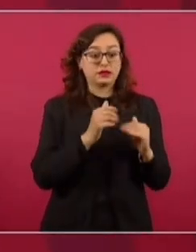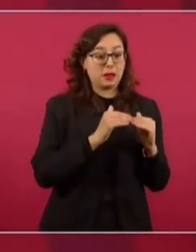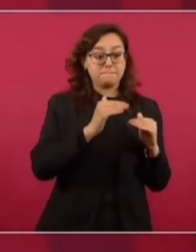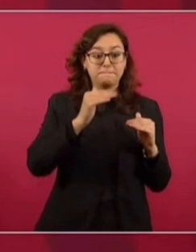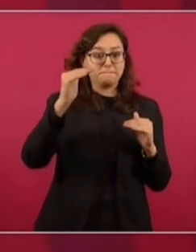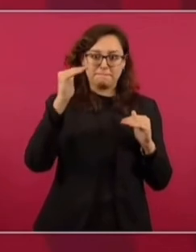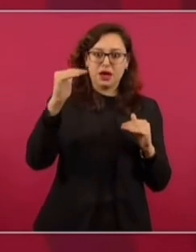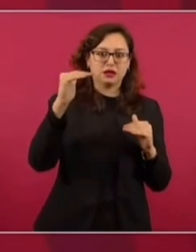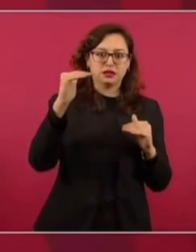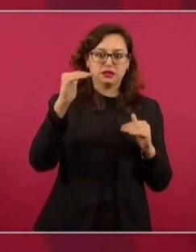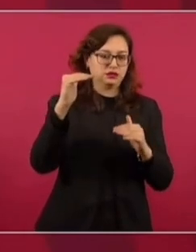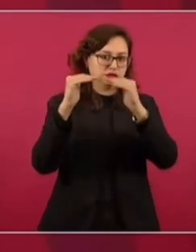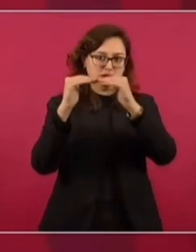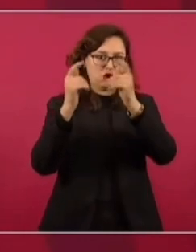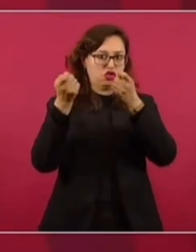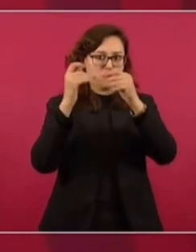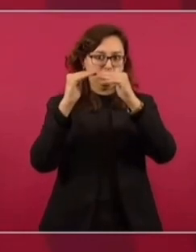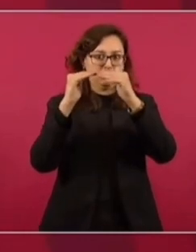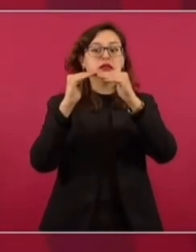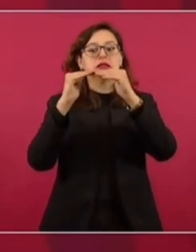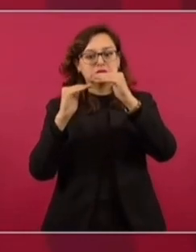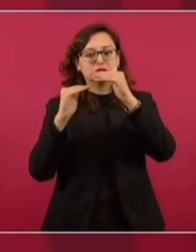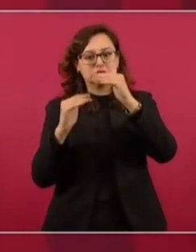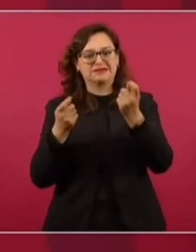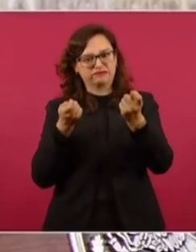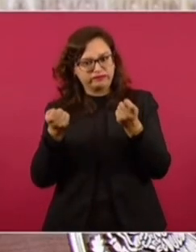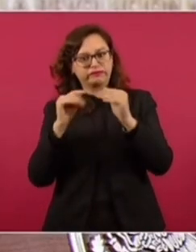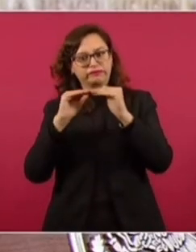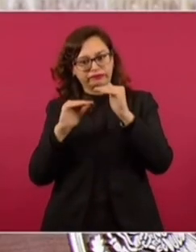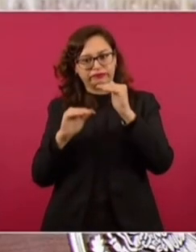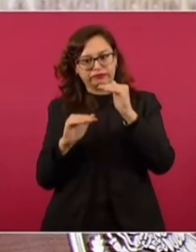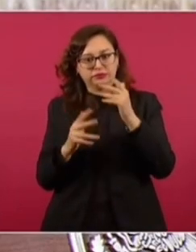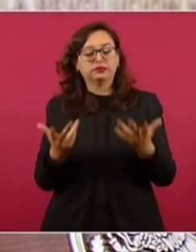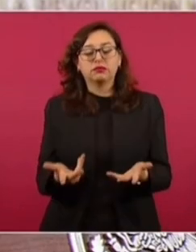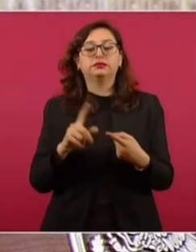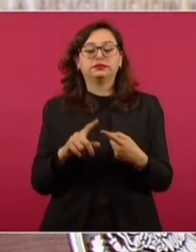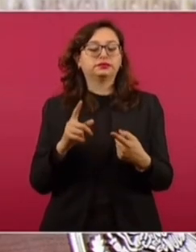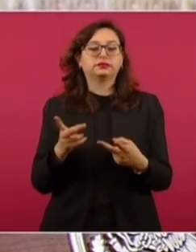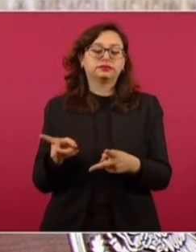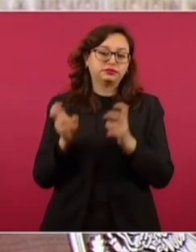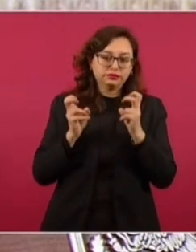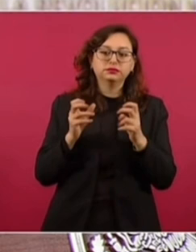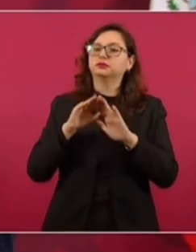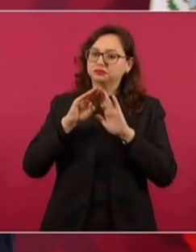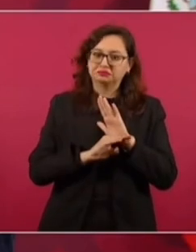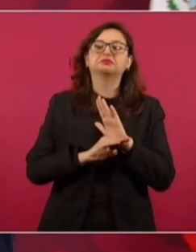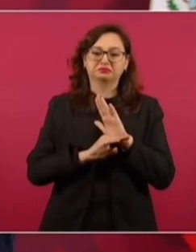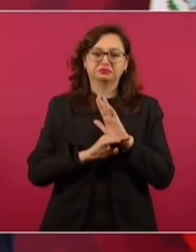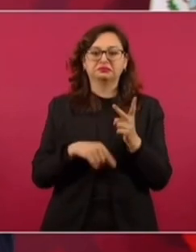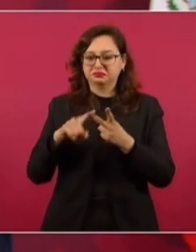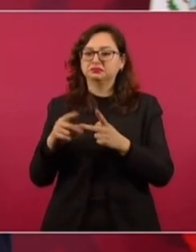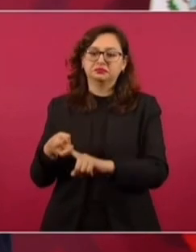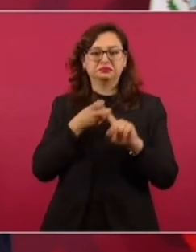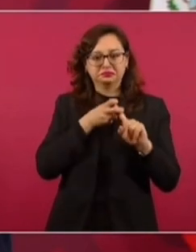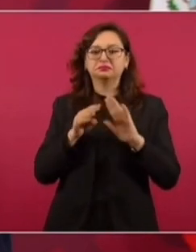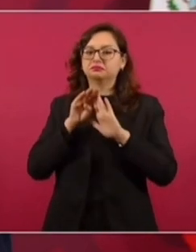logrado bajar muchísimo en robo en general, en